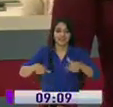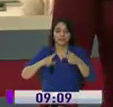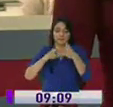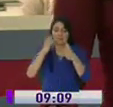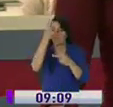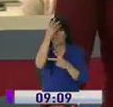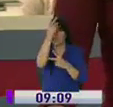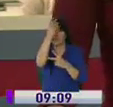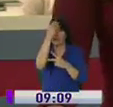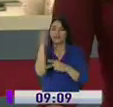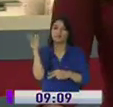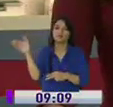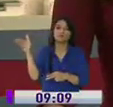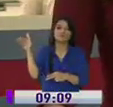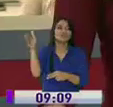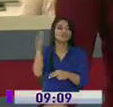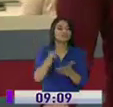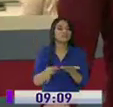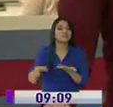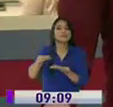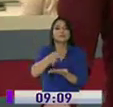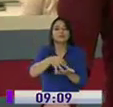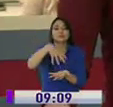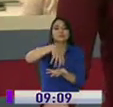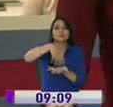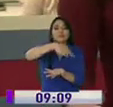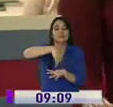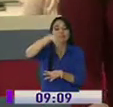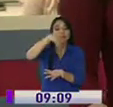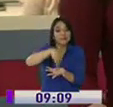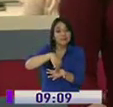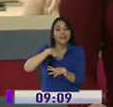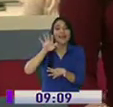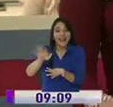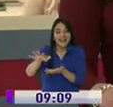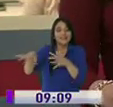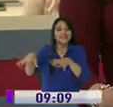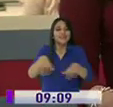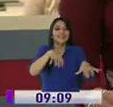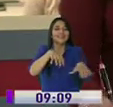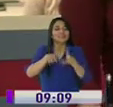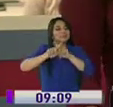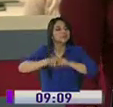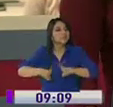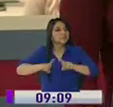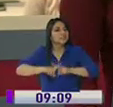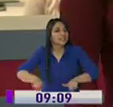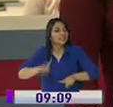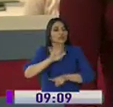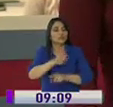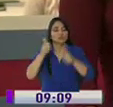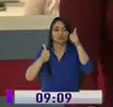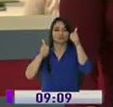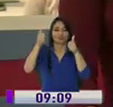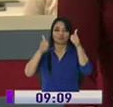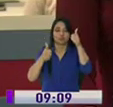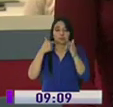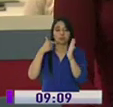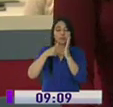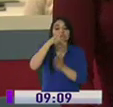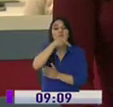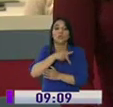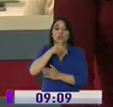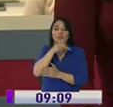Glass, recorrió varios cantones de la provincia de Manabí, donde realizaron algunas actividades de campaña. En Puerto Viejo, los